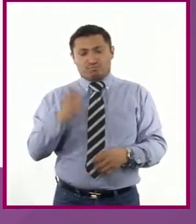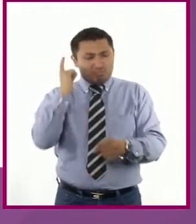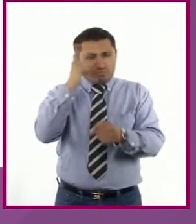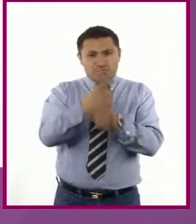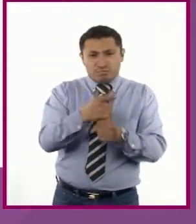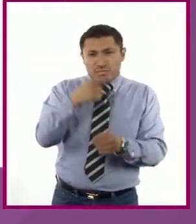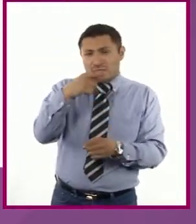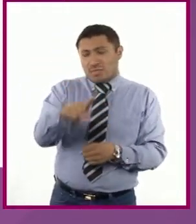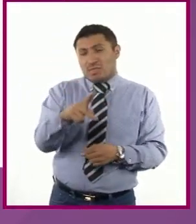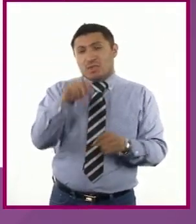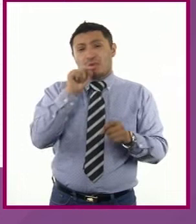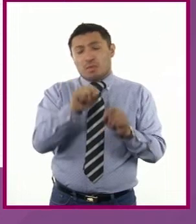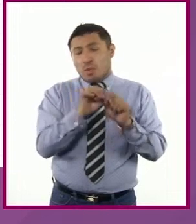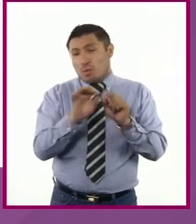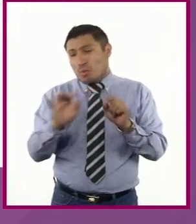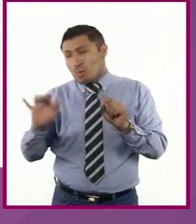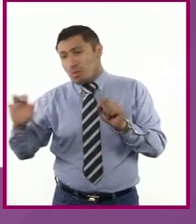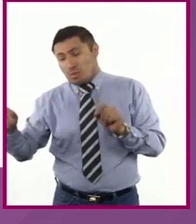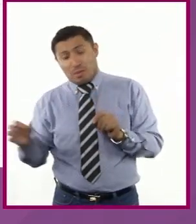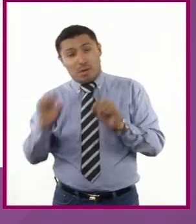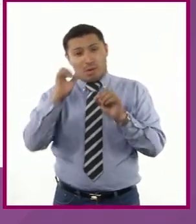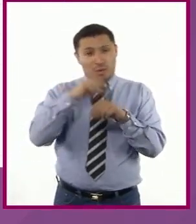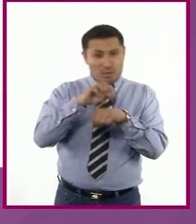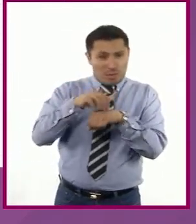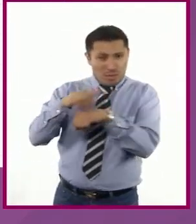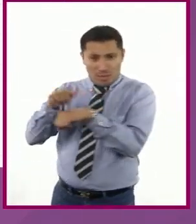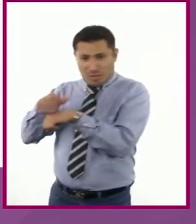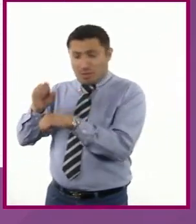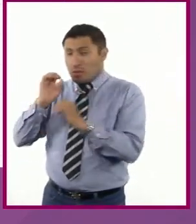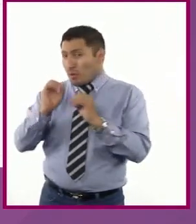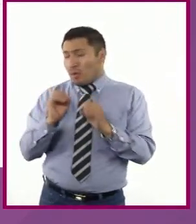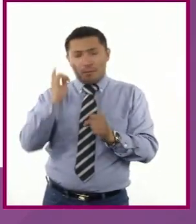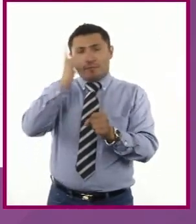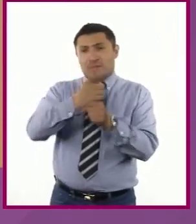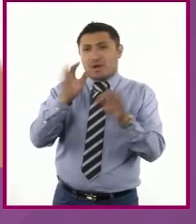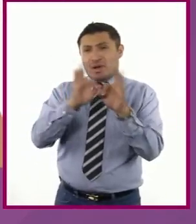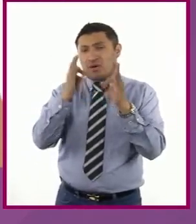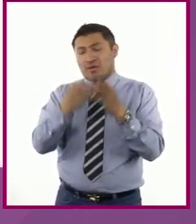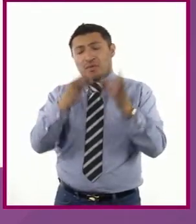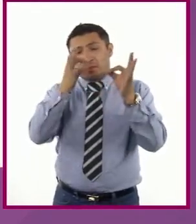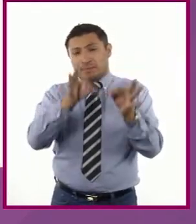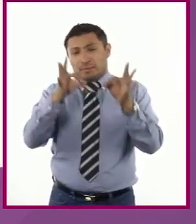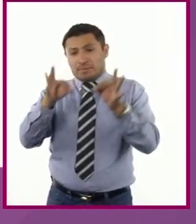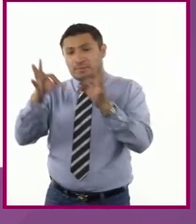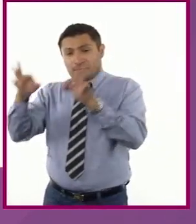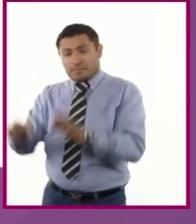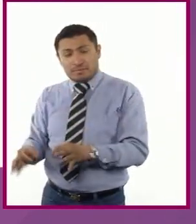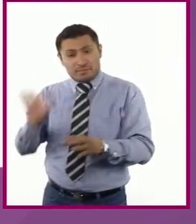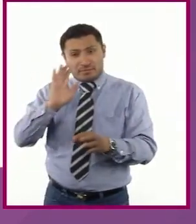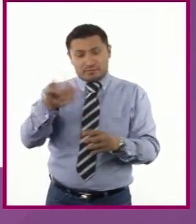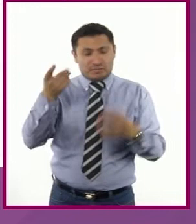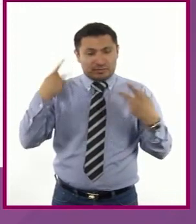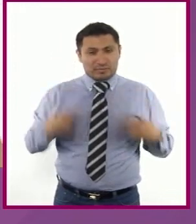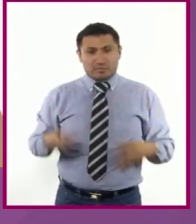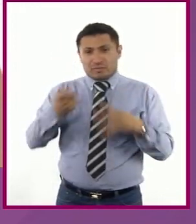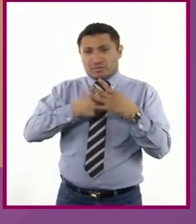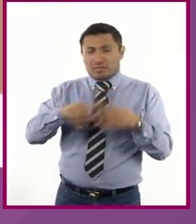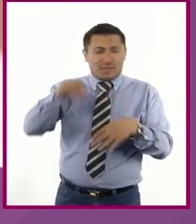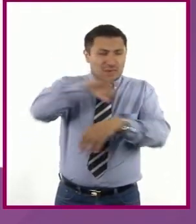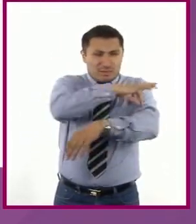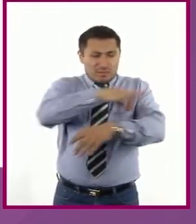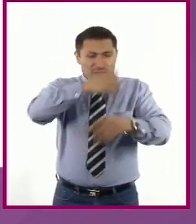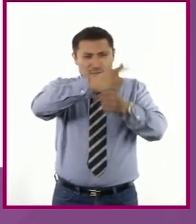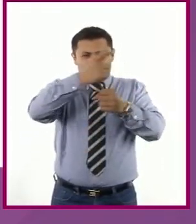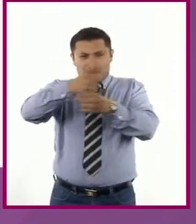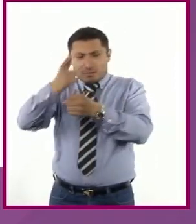sus decimales o encontrar formas para determinarlos. Desde que el ser humano empezó a hacer mediciones,